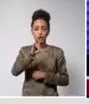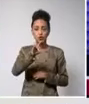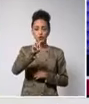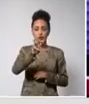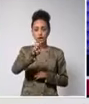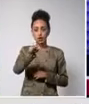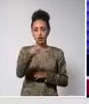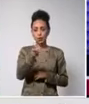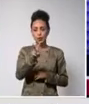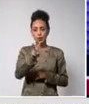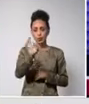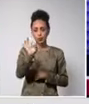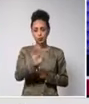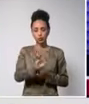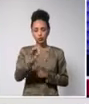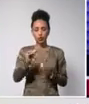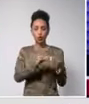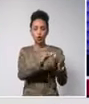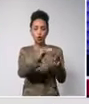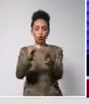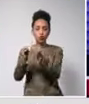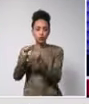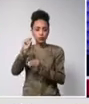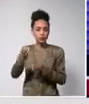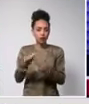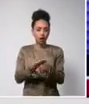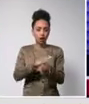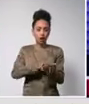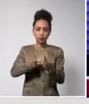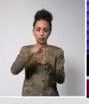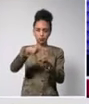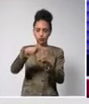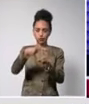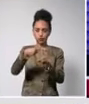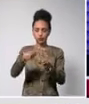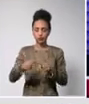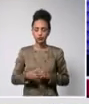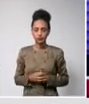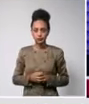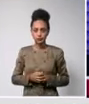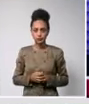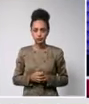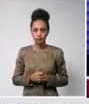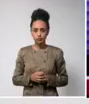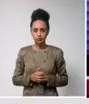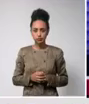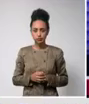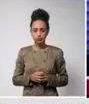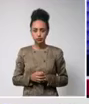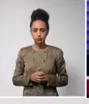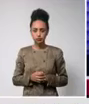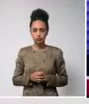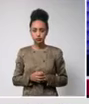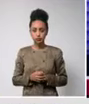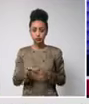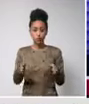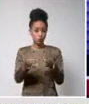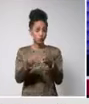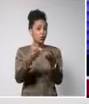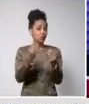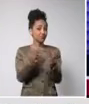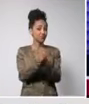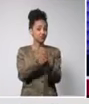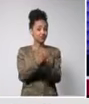93,2%, contactos de casos positivos. Grupo de mucho riesgo, por lo cual se adoptan